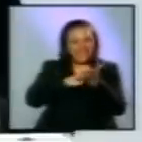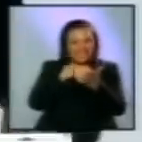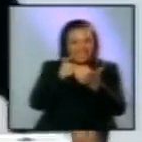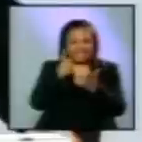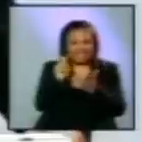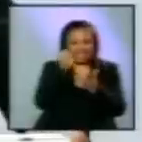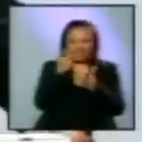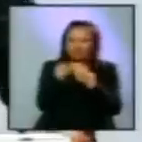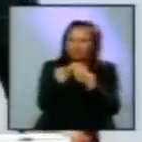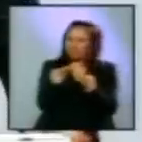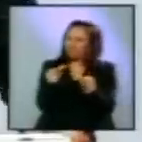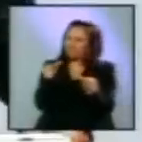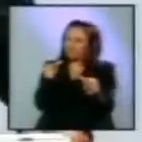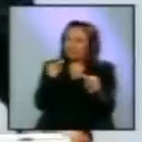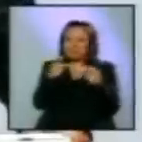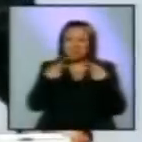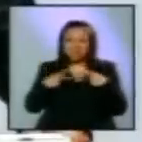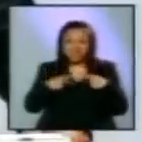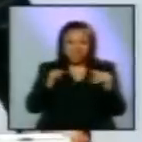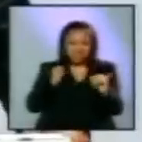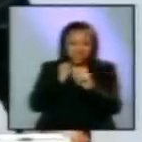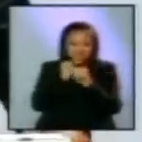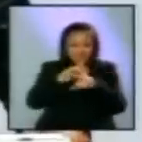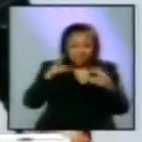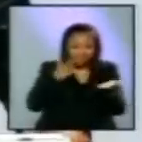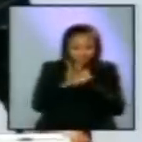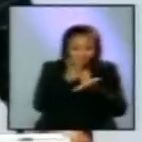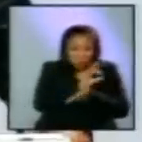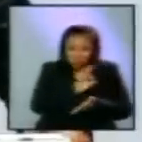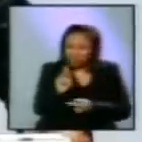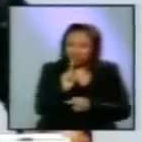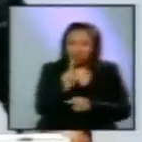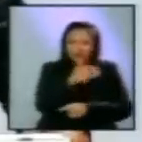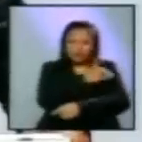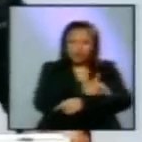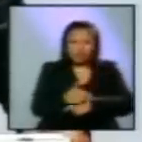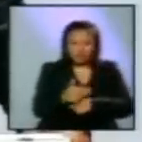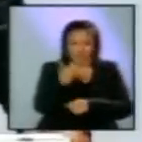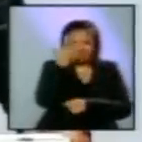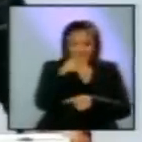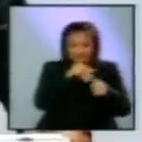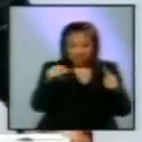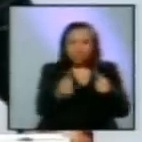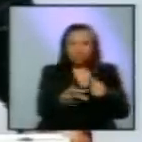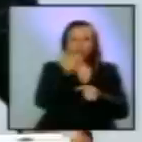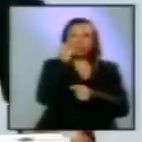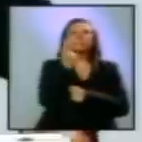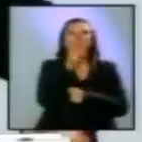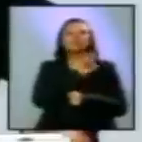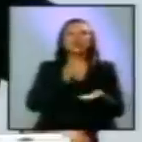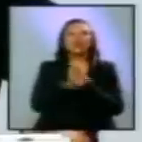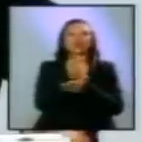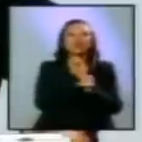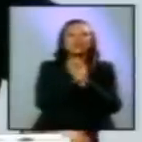el acceso que tiene la población al Internet. Solamente 2 de 10 familias mexicanas lo pueden hacer.